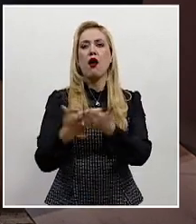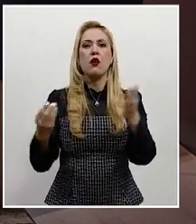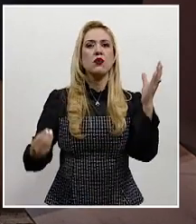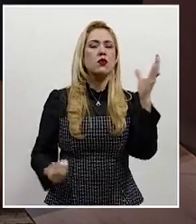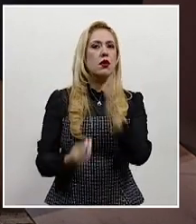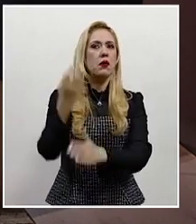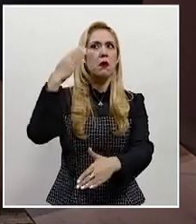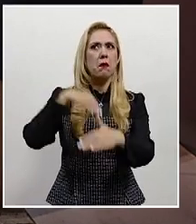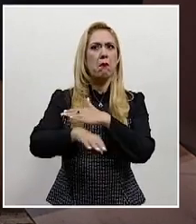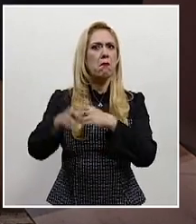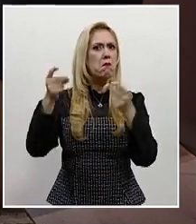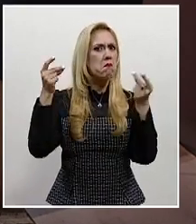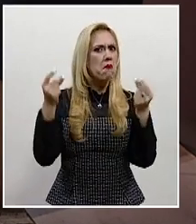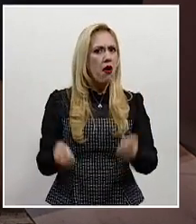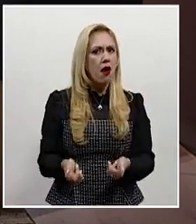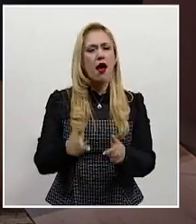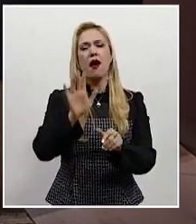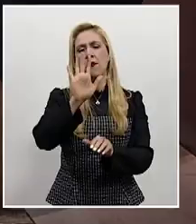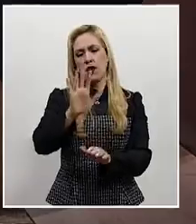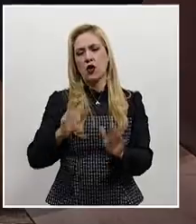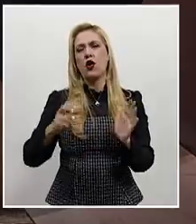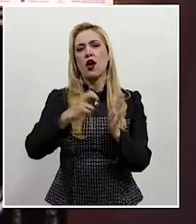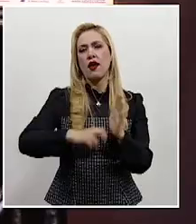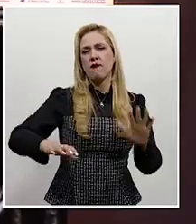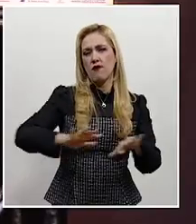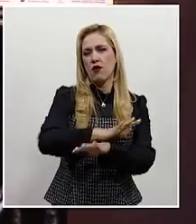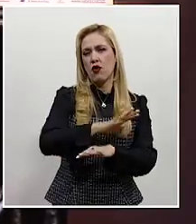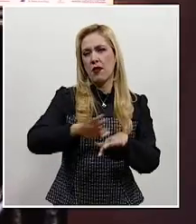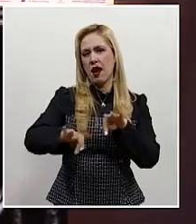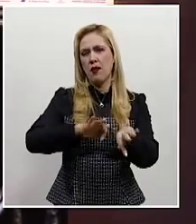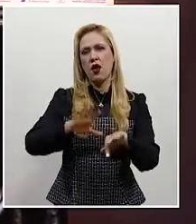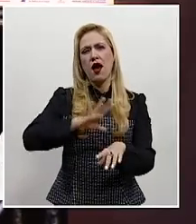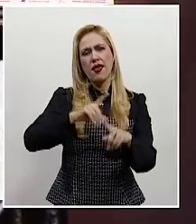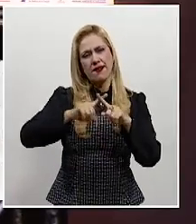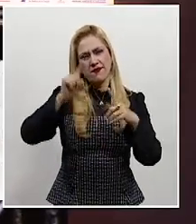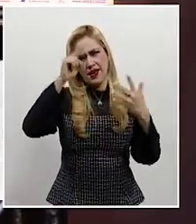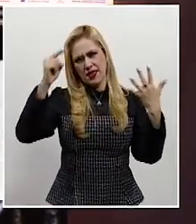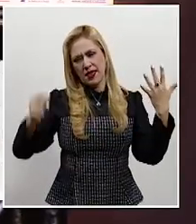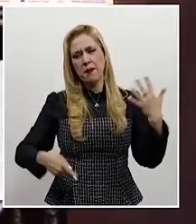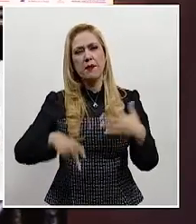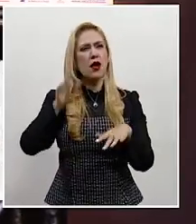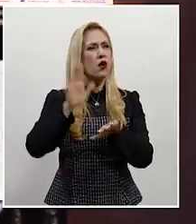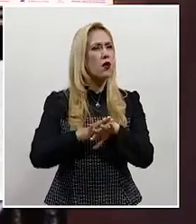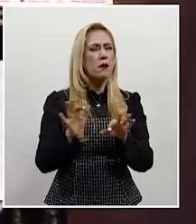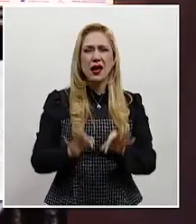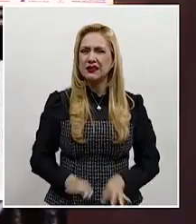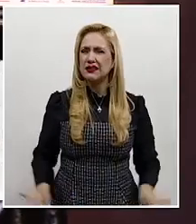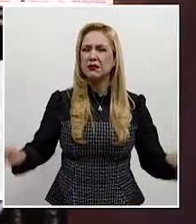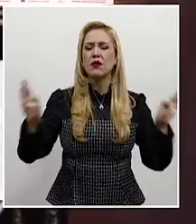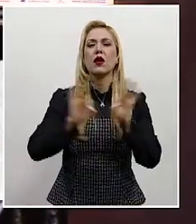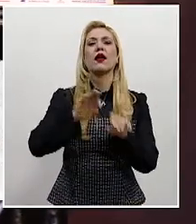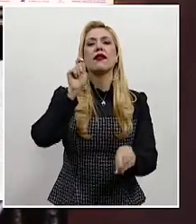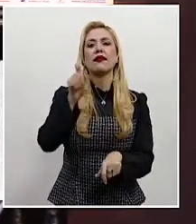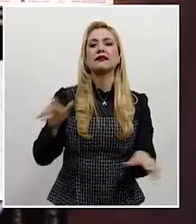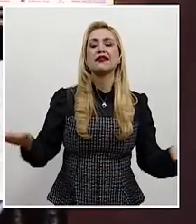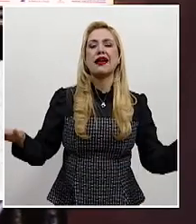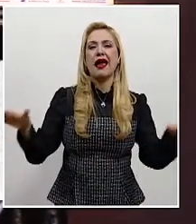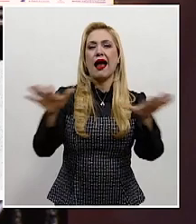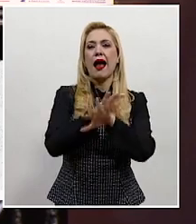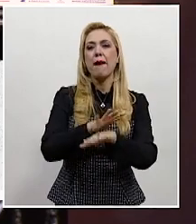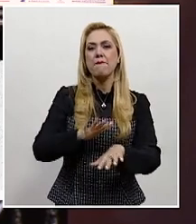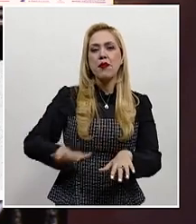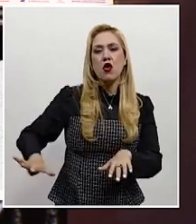bueno, la reforma laboral tiene varias aristas, pero yo diría que parte de lo fundamental de entrada es el cambio de sistema